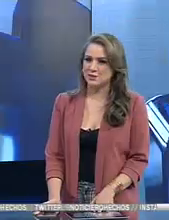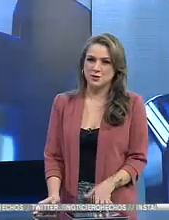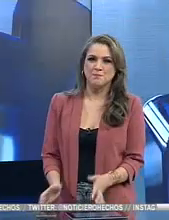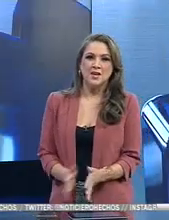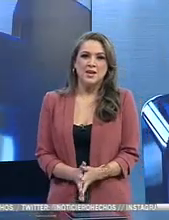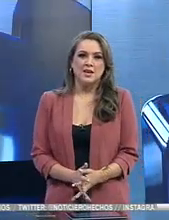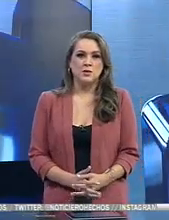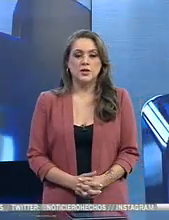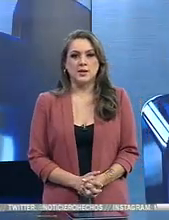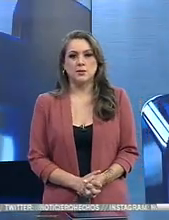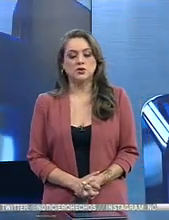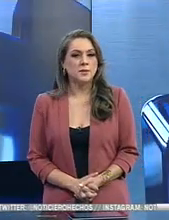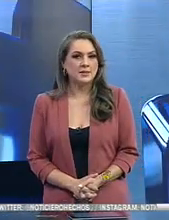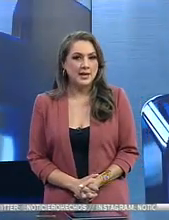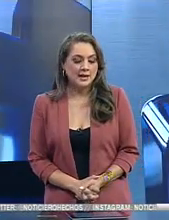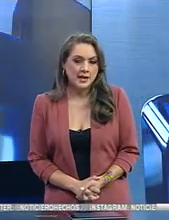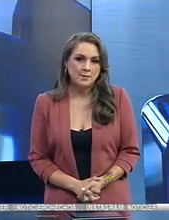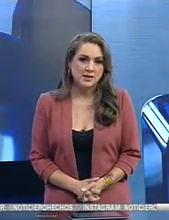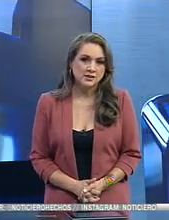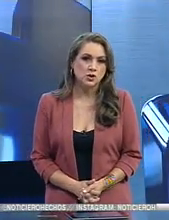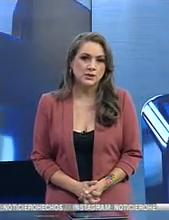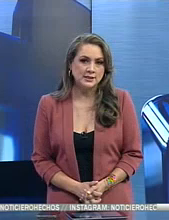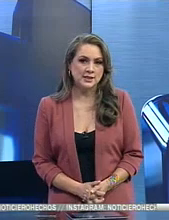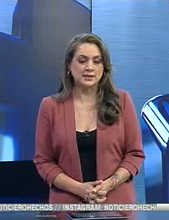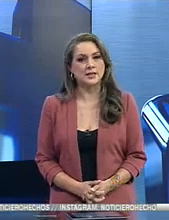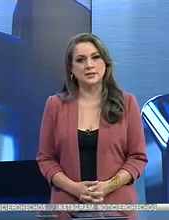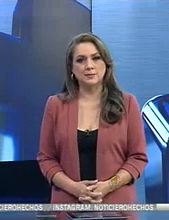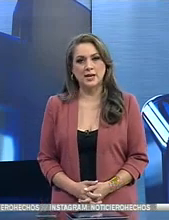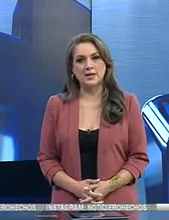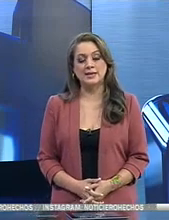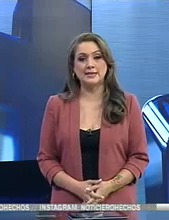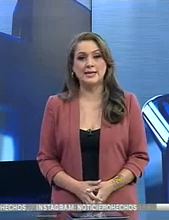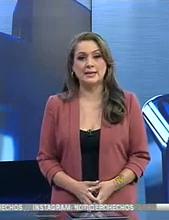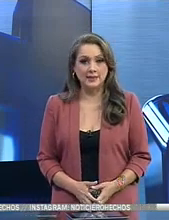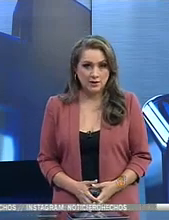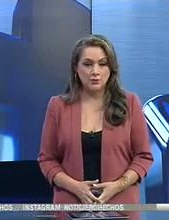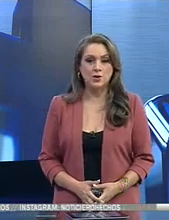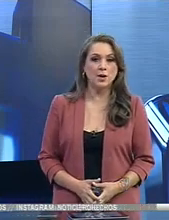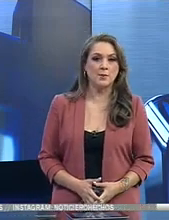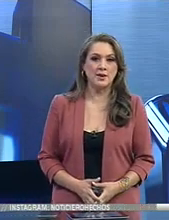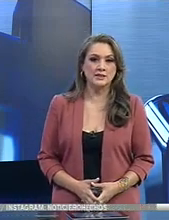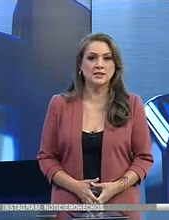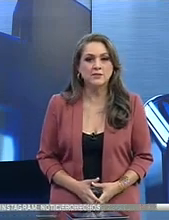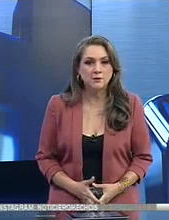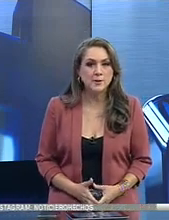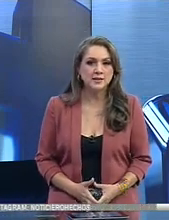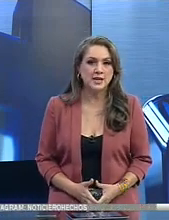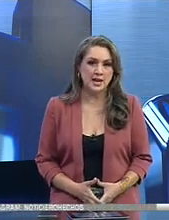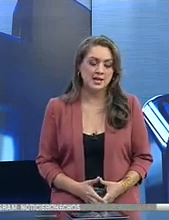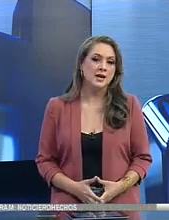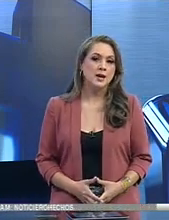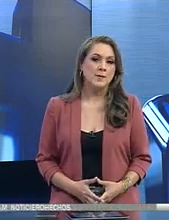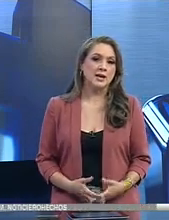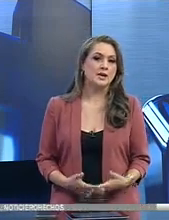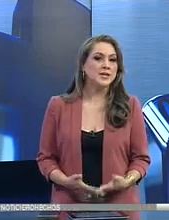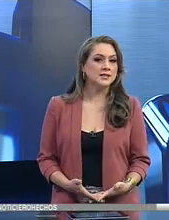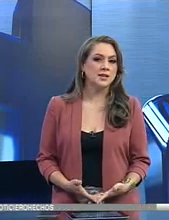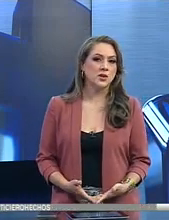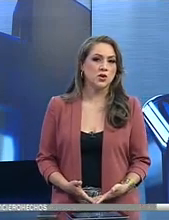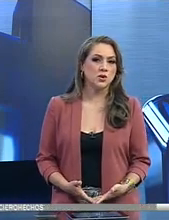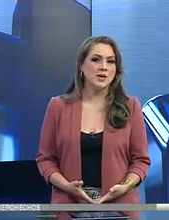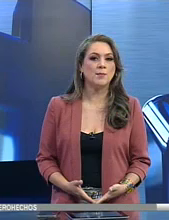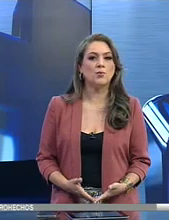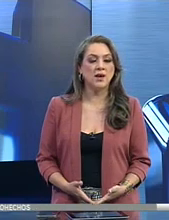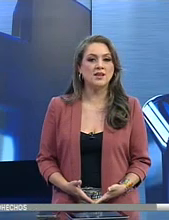por la actualización. Y bueno, queremos comentarle en más noticias que en la Asamblea Legislativa fueron aprobadas reformas de ley para